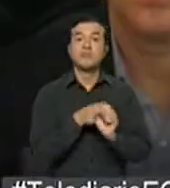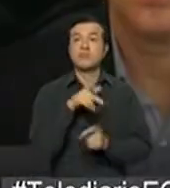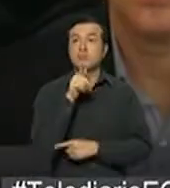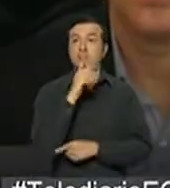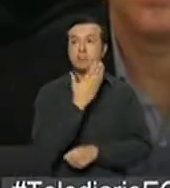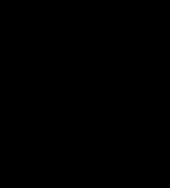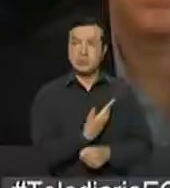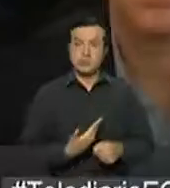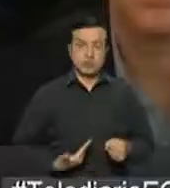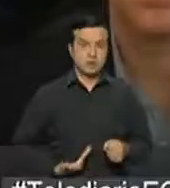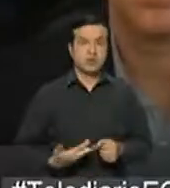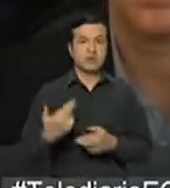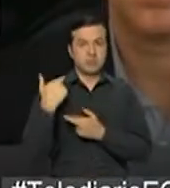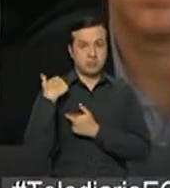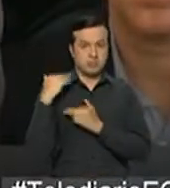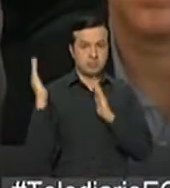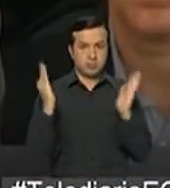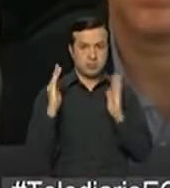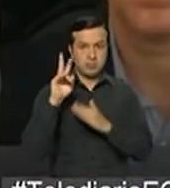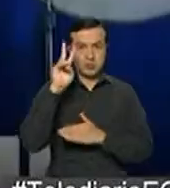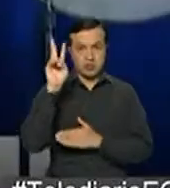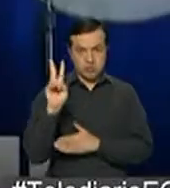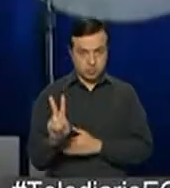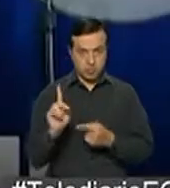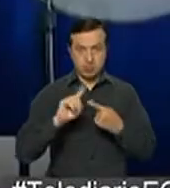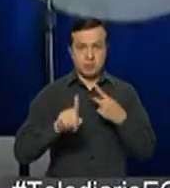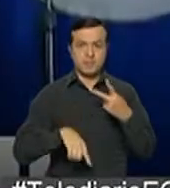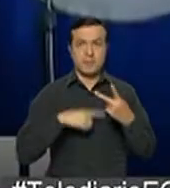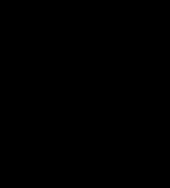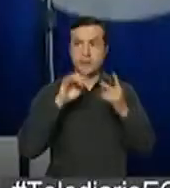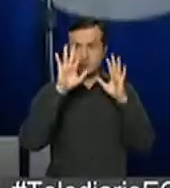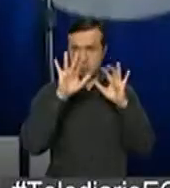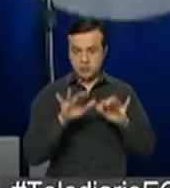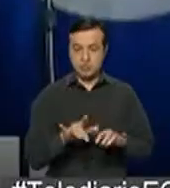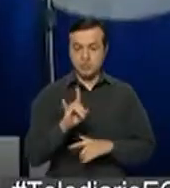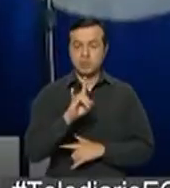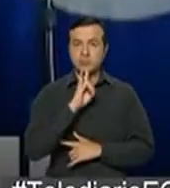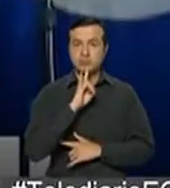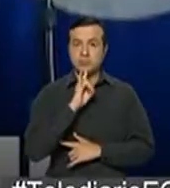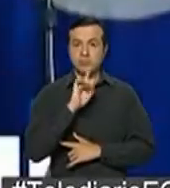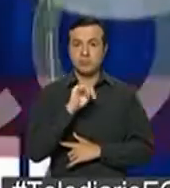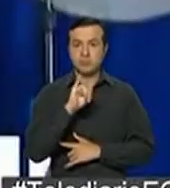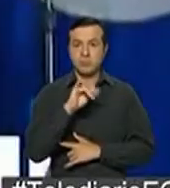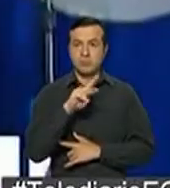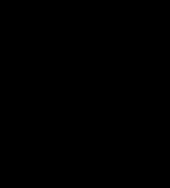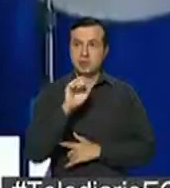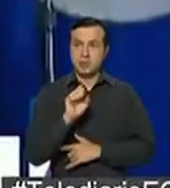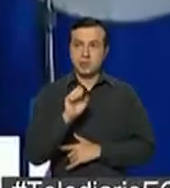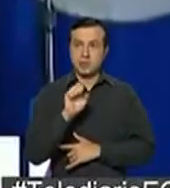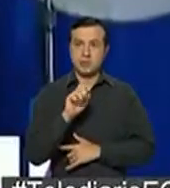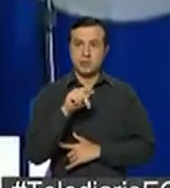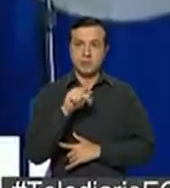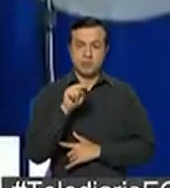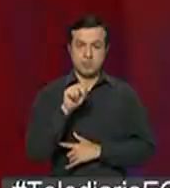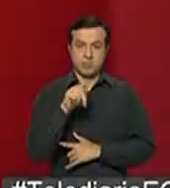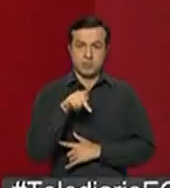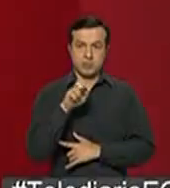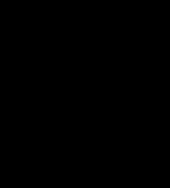el presidente encargado de Venezuela, Juan Guaidó, y el secretario de Estado de Estados Unidos, Mike